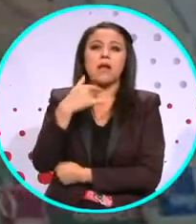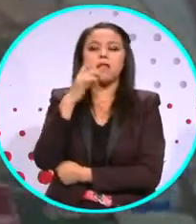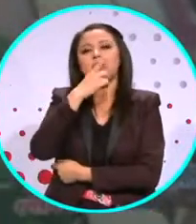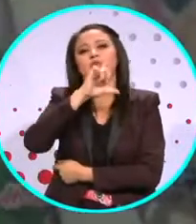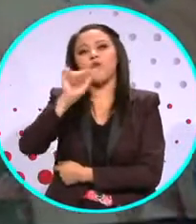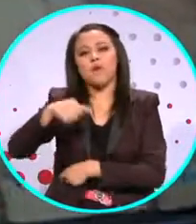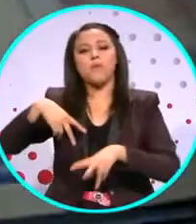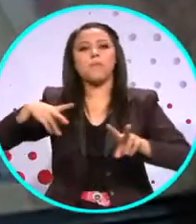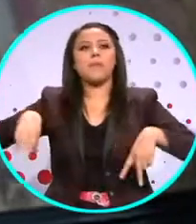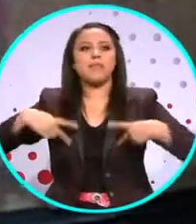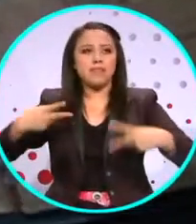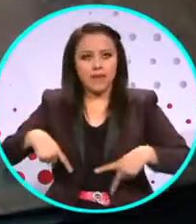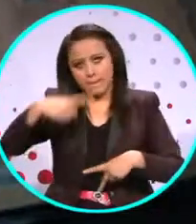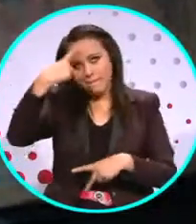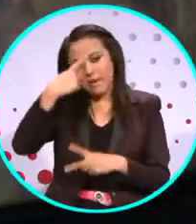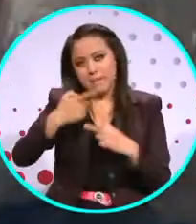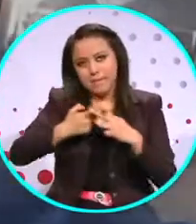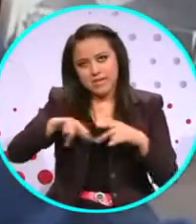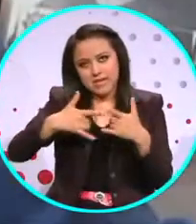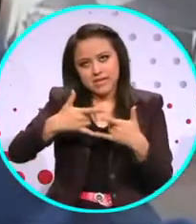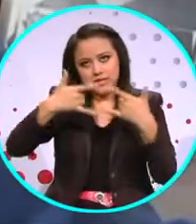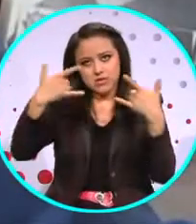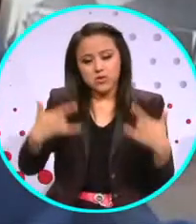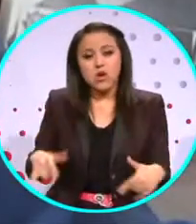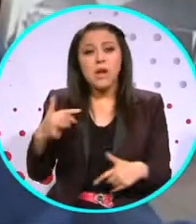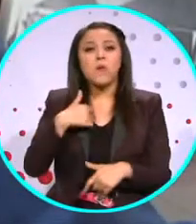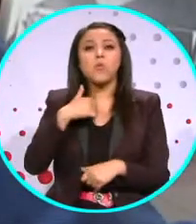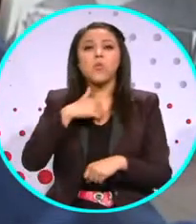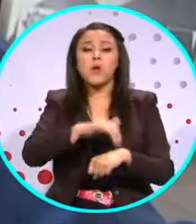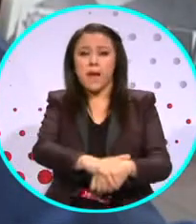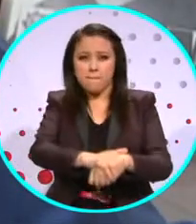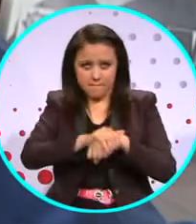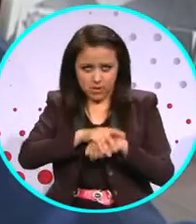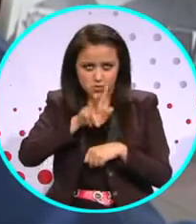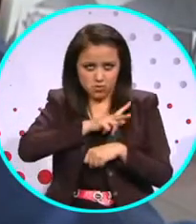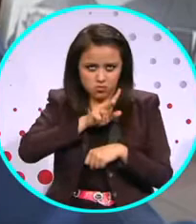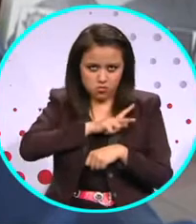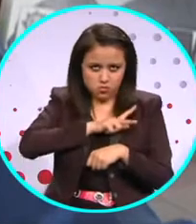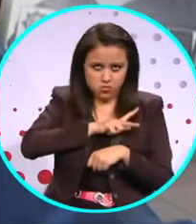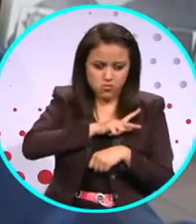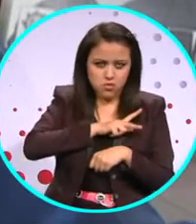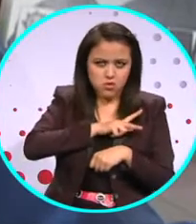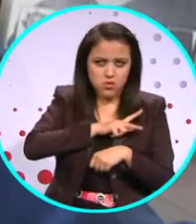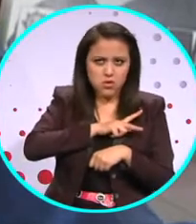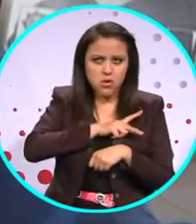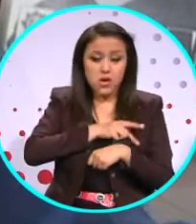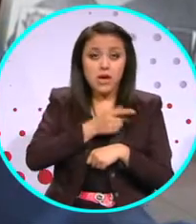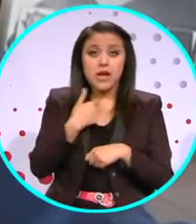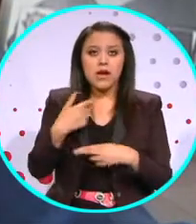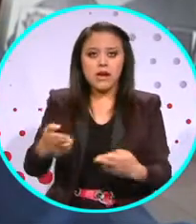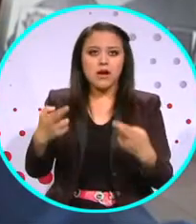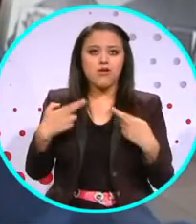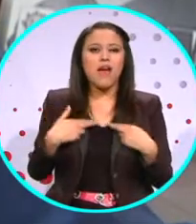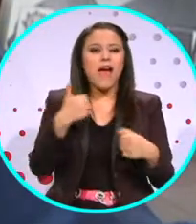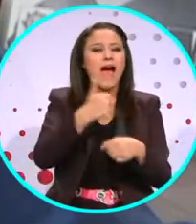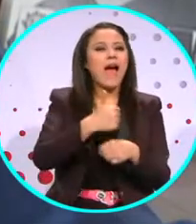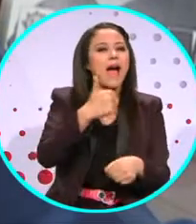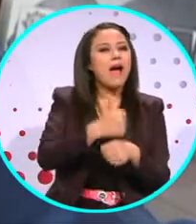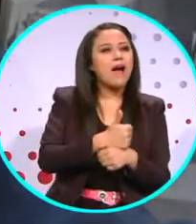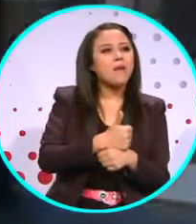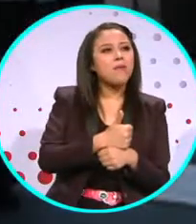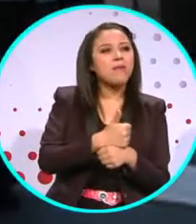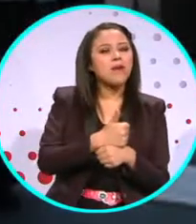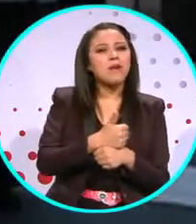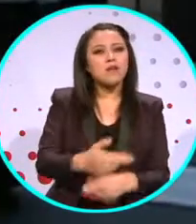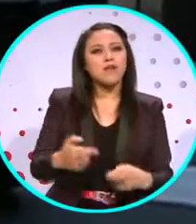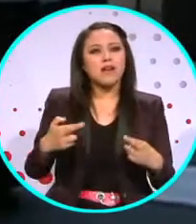bastó para que comenzara la historia. Un amigo mío la tenía, se lo regalaron a su abuelo, a su padrastro